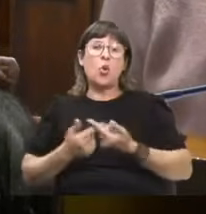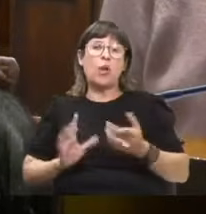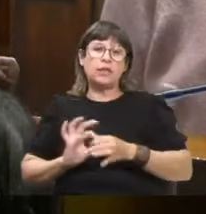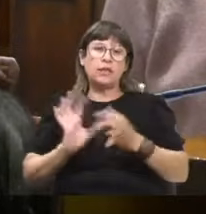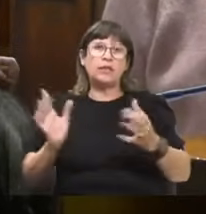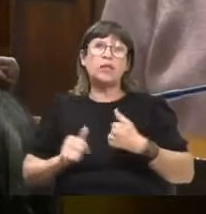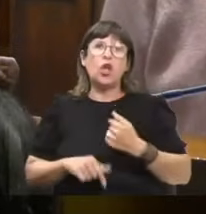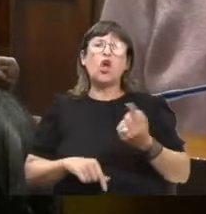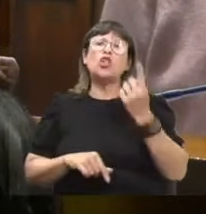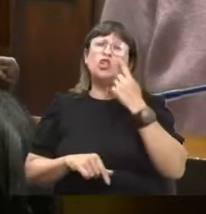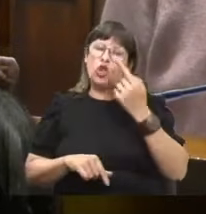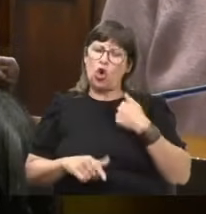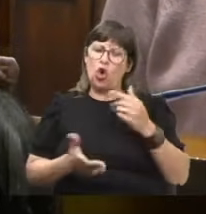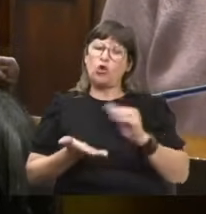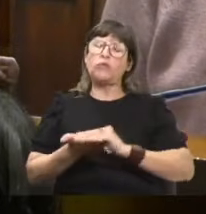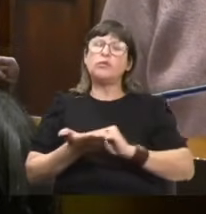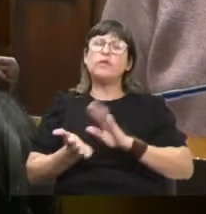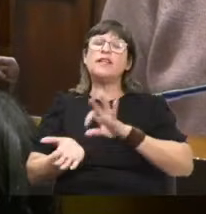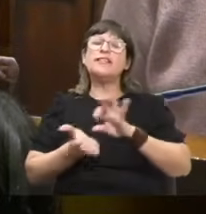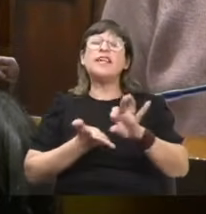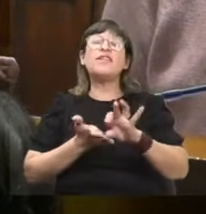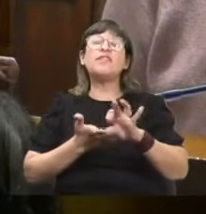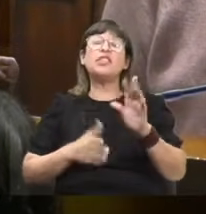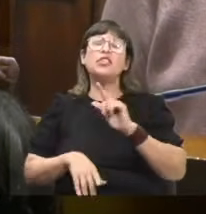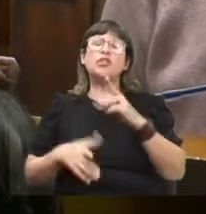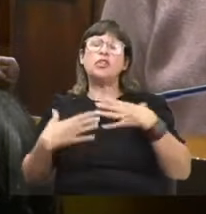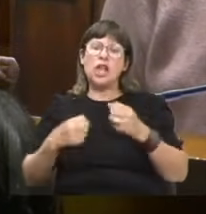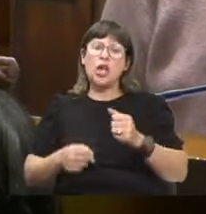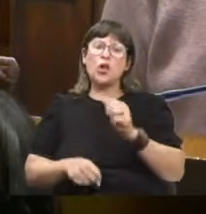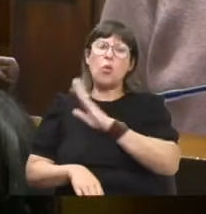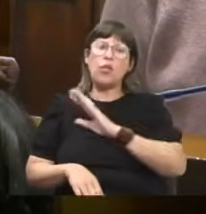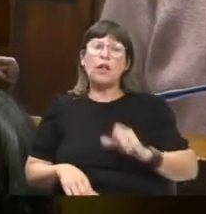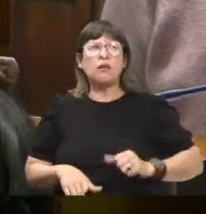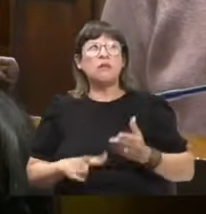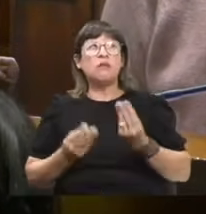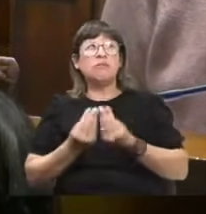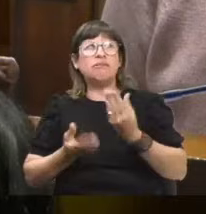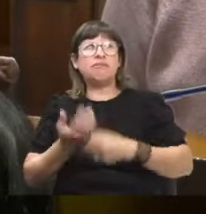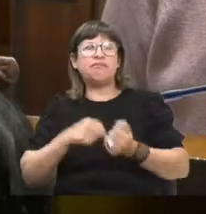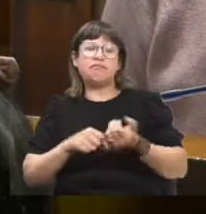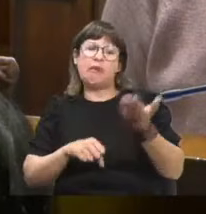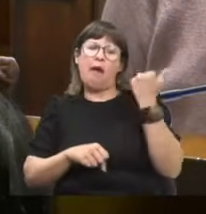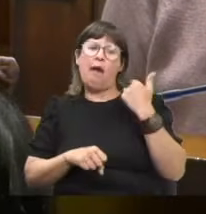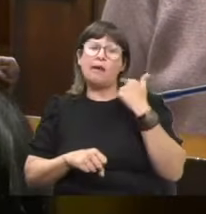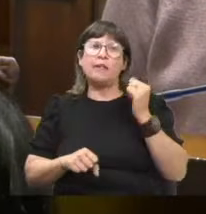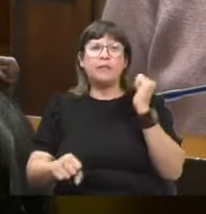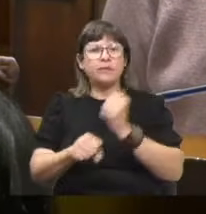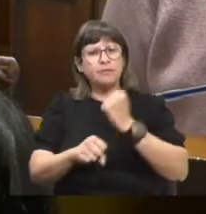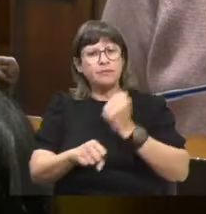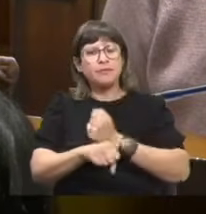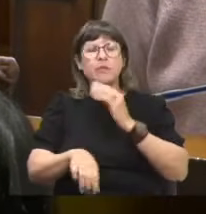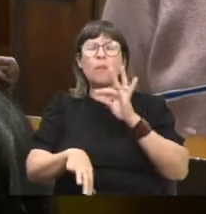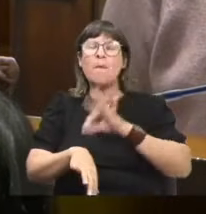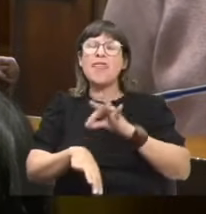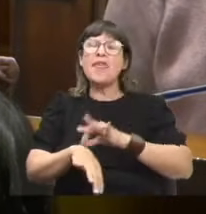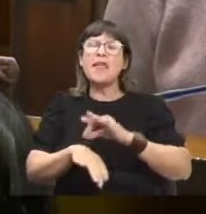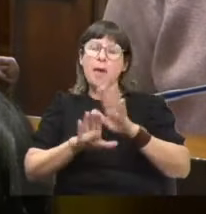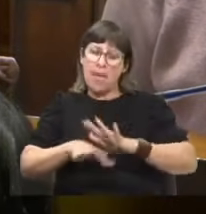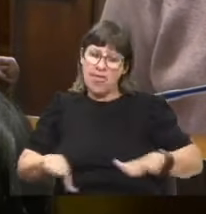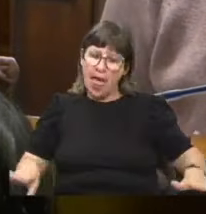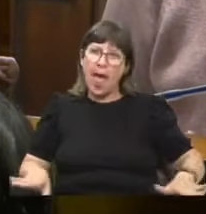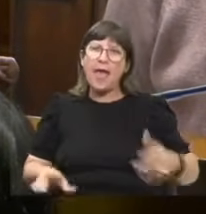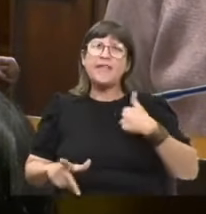la Administración de Servicios de Salud del Estado desde hace muchos años. Trabajé como médica pediatra en